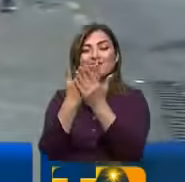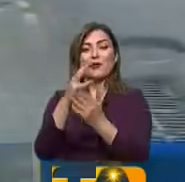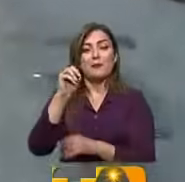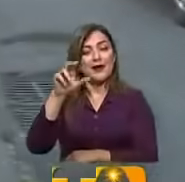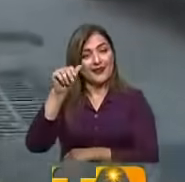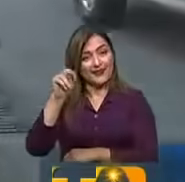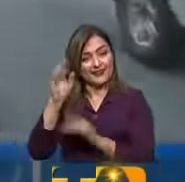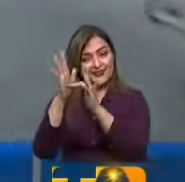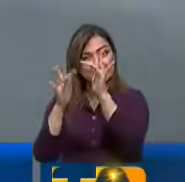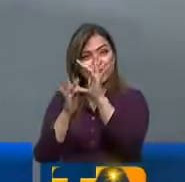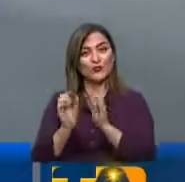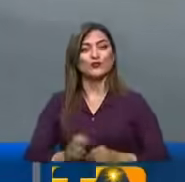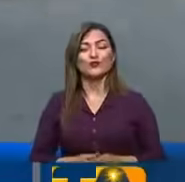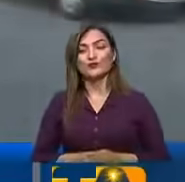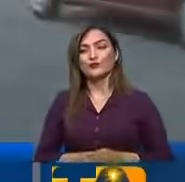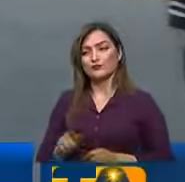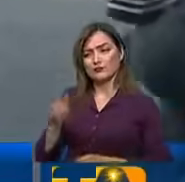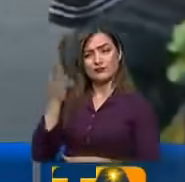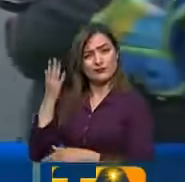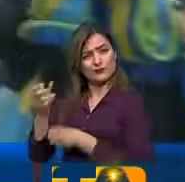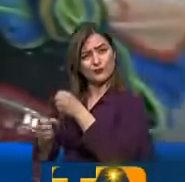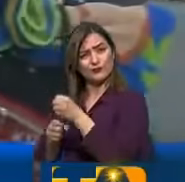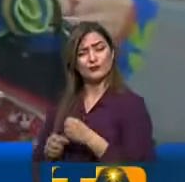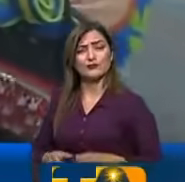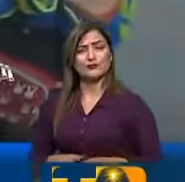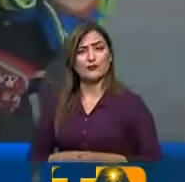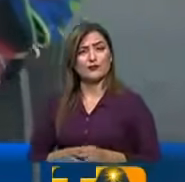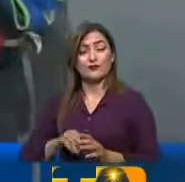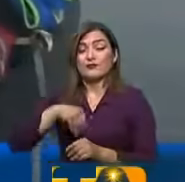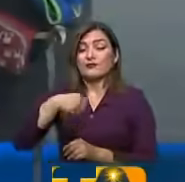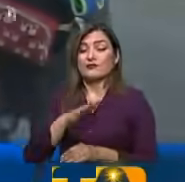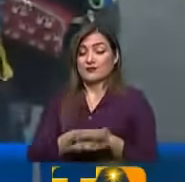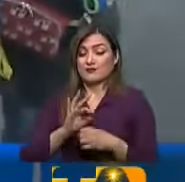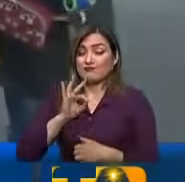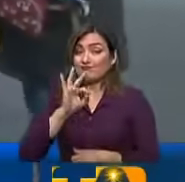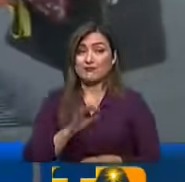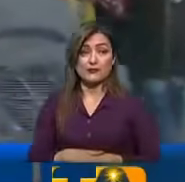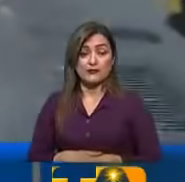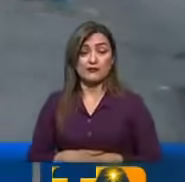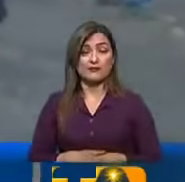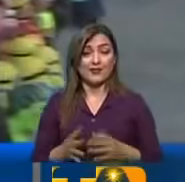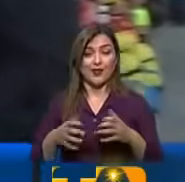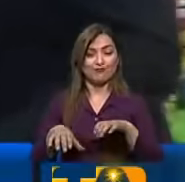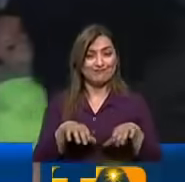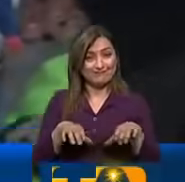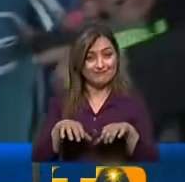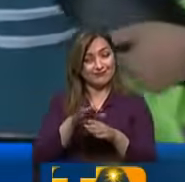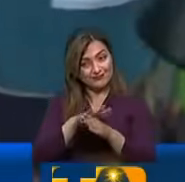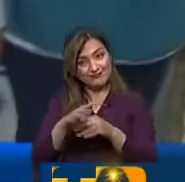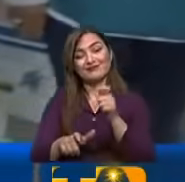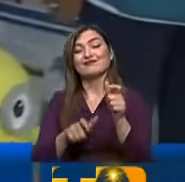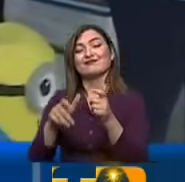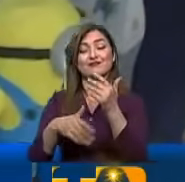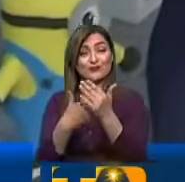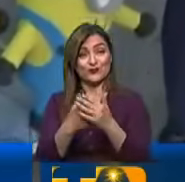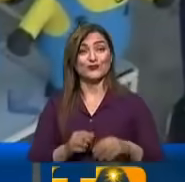Jesús. Jacqueline, cuéntenos, ustedes el año pasado no salieron por cuestiones de la pandemia, por lo que esperan reactivarse y hacen la invitación a la ciudadanía